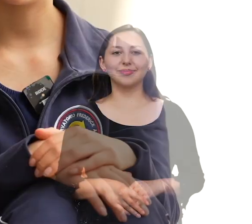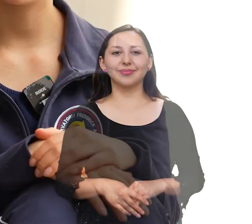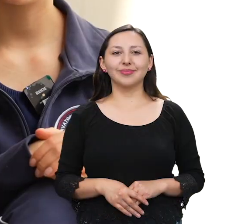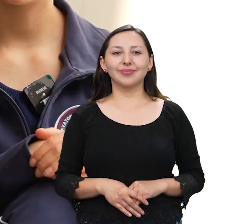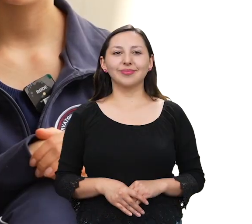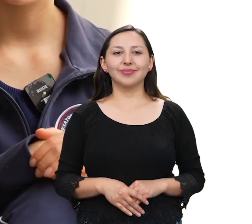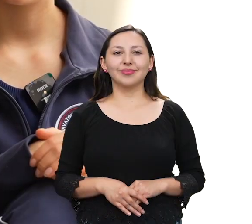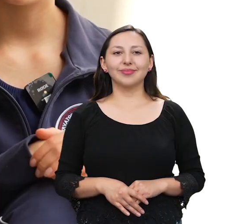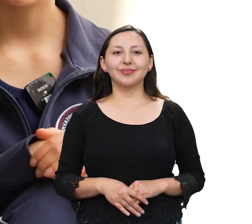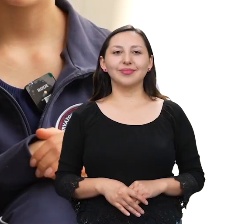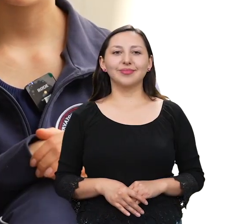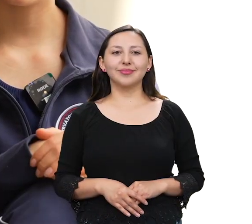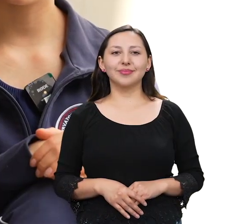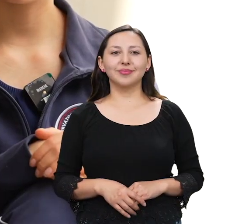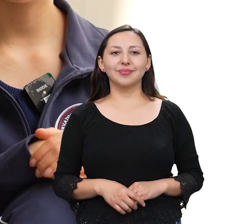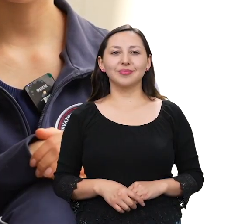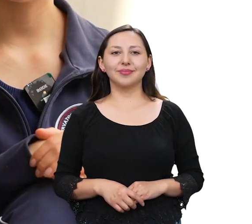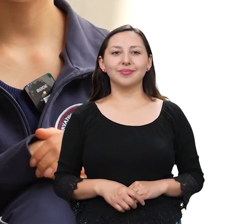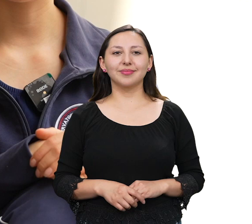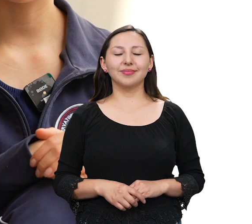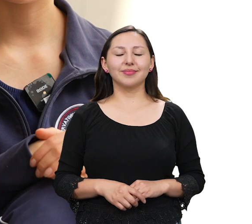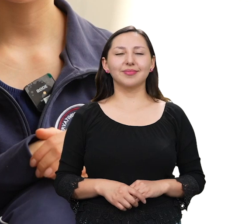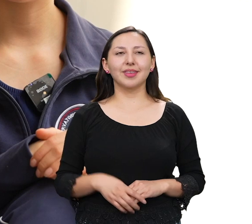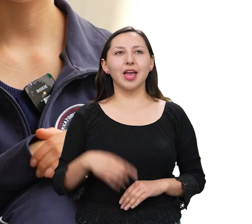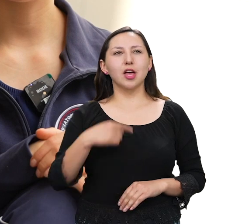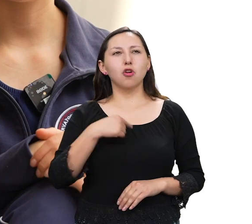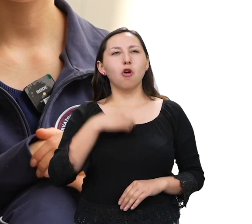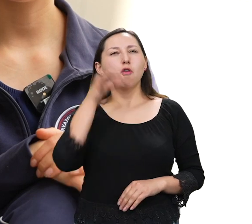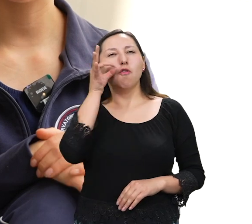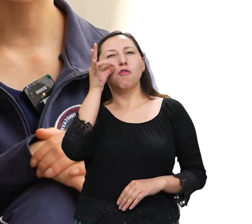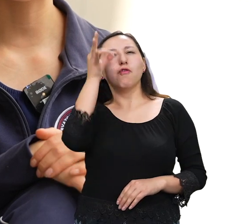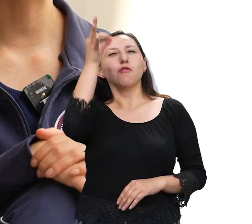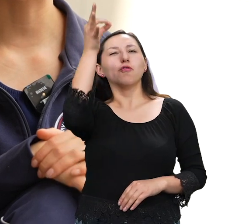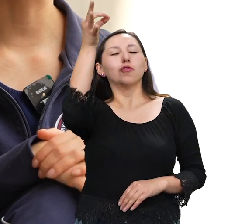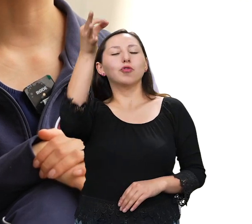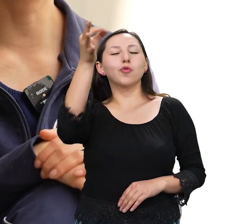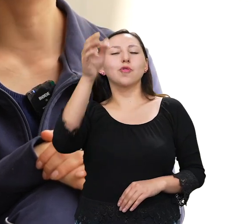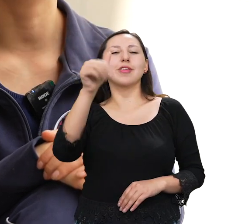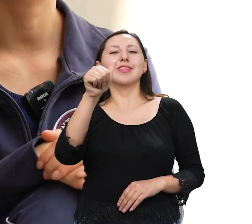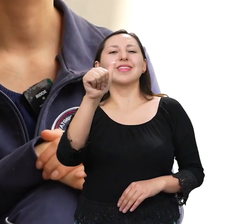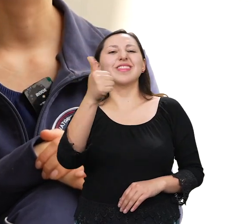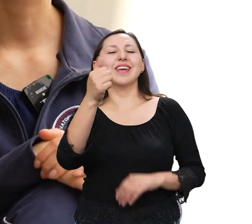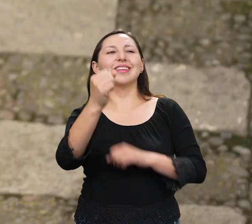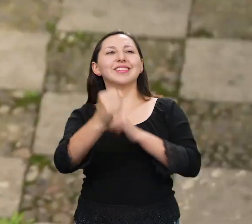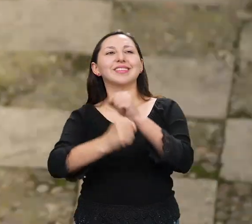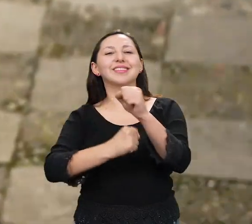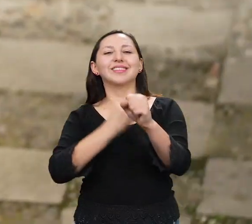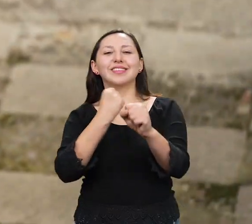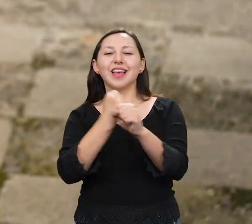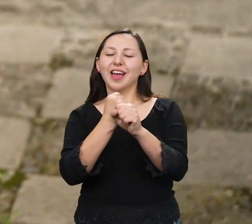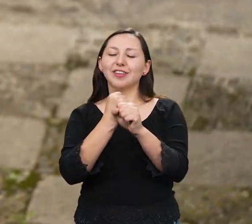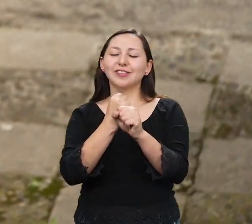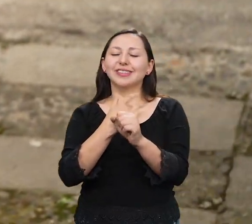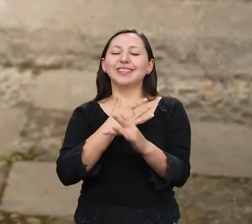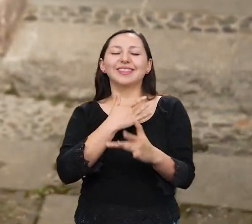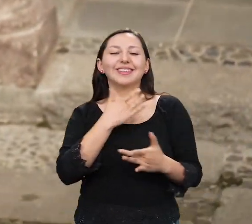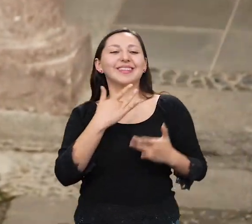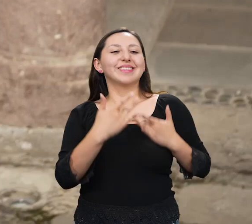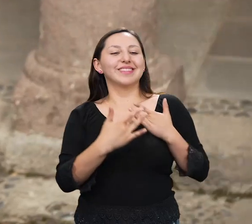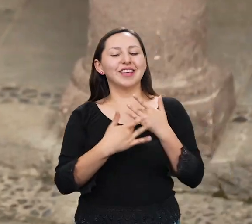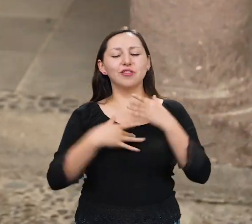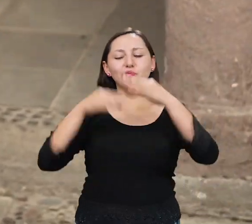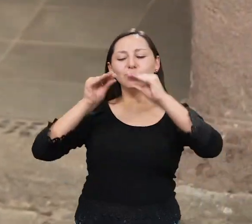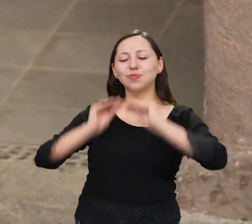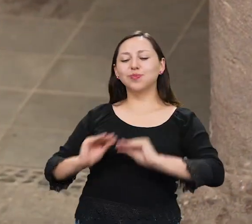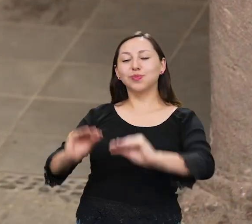Yo de aquí a 10 años me veo enseñando a bailar. Siento que cuando enseño